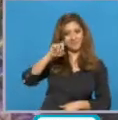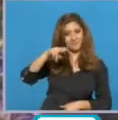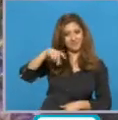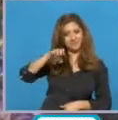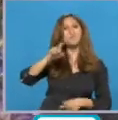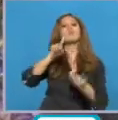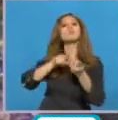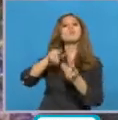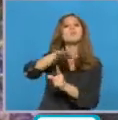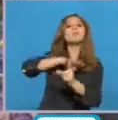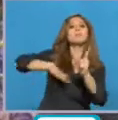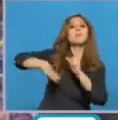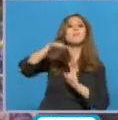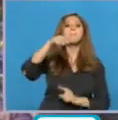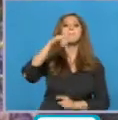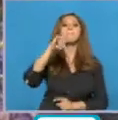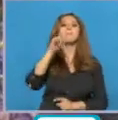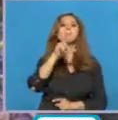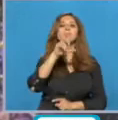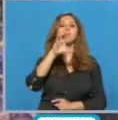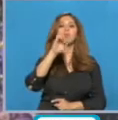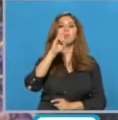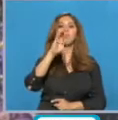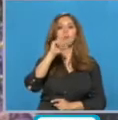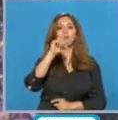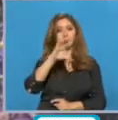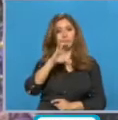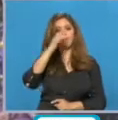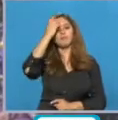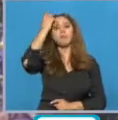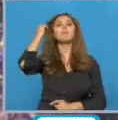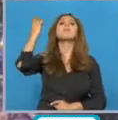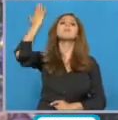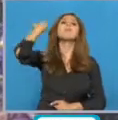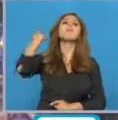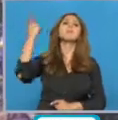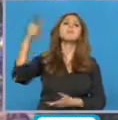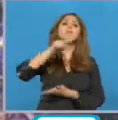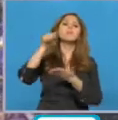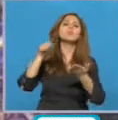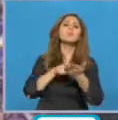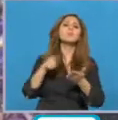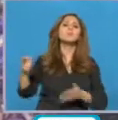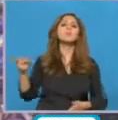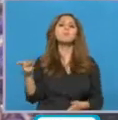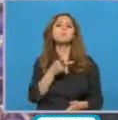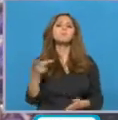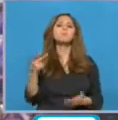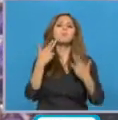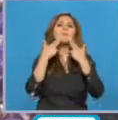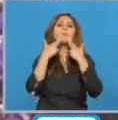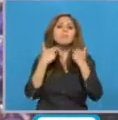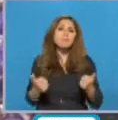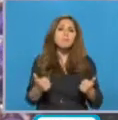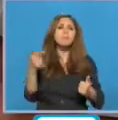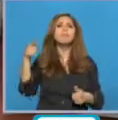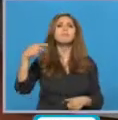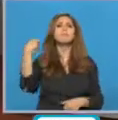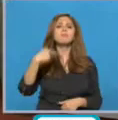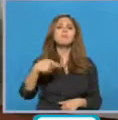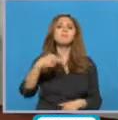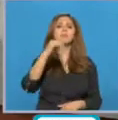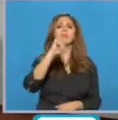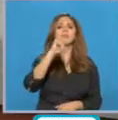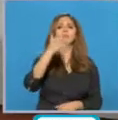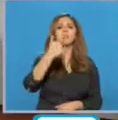Mixcoac, este lugar era una hacienda pulquera muy grande. Y el dueño era un señor que tenía nombre de calle, Ignacio